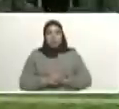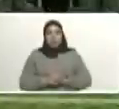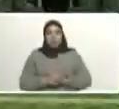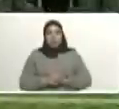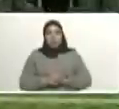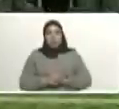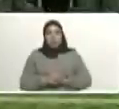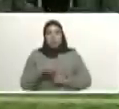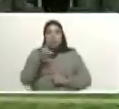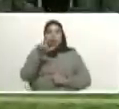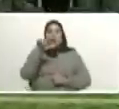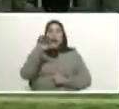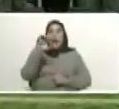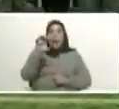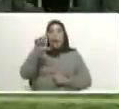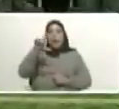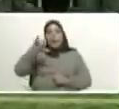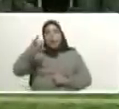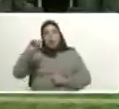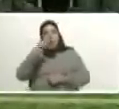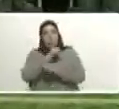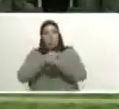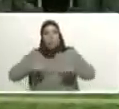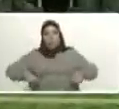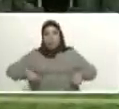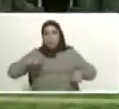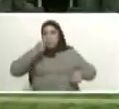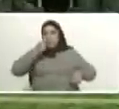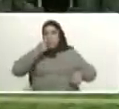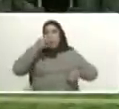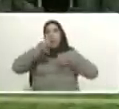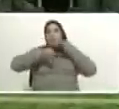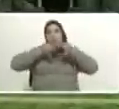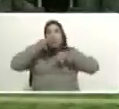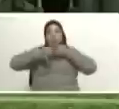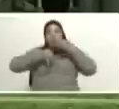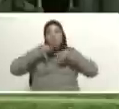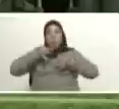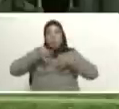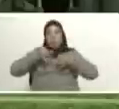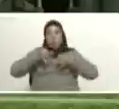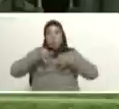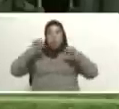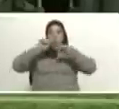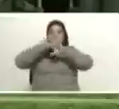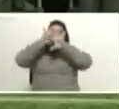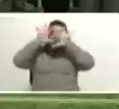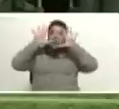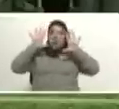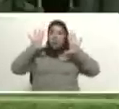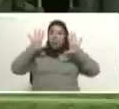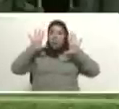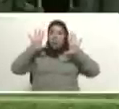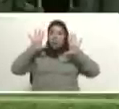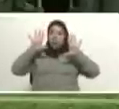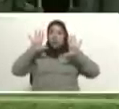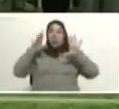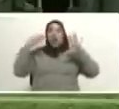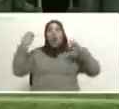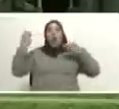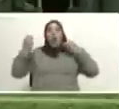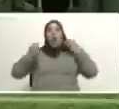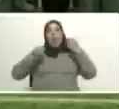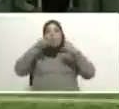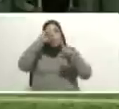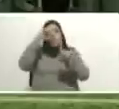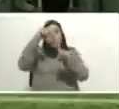Elio Estrada, cuando define con mucha claridad los vértices de la guía